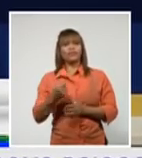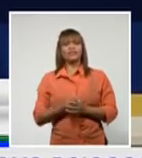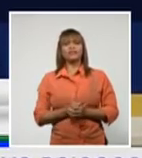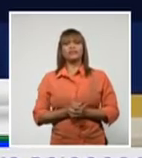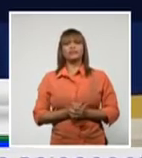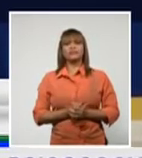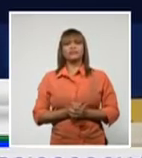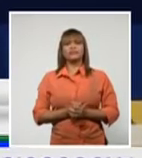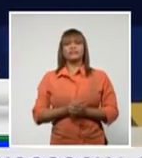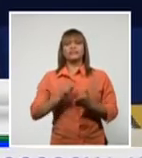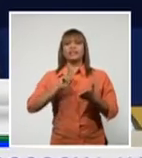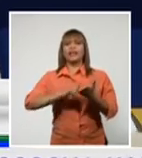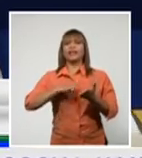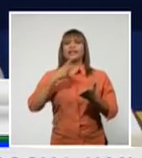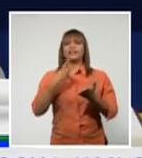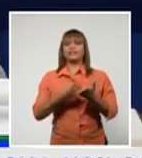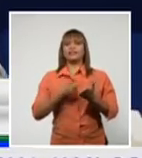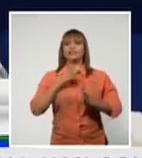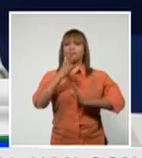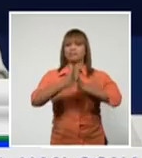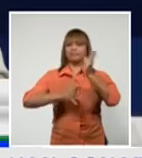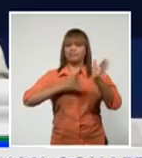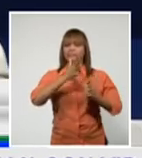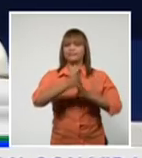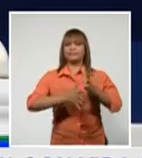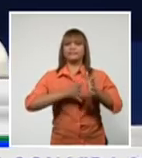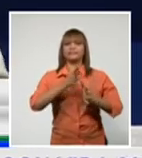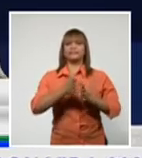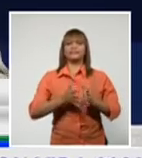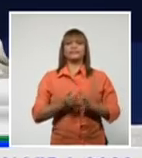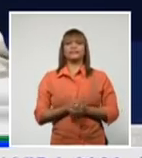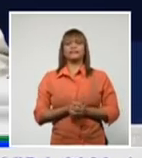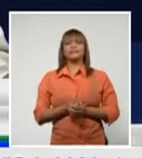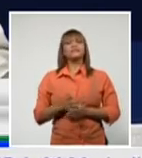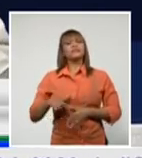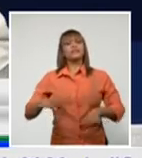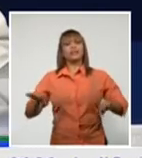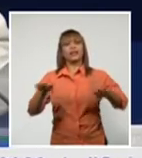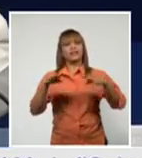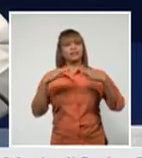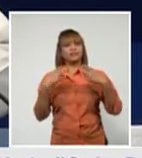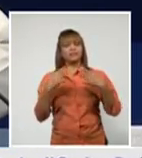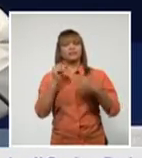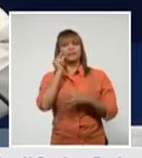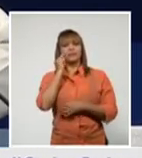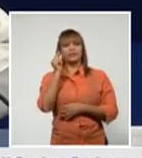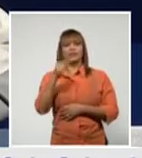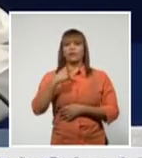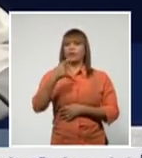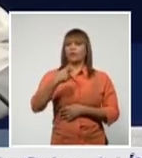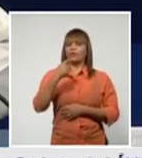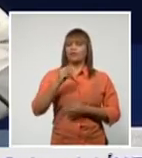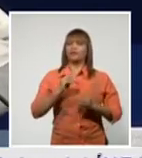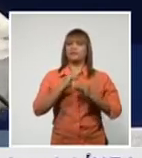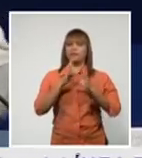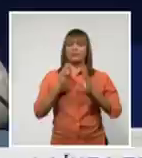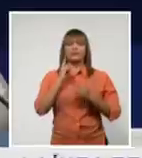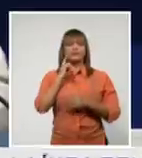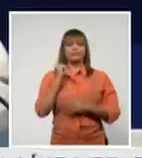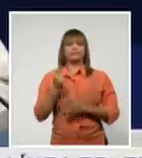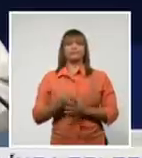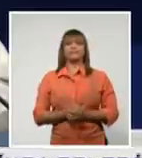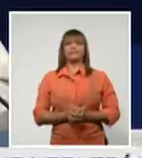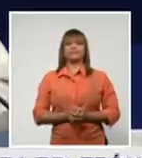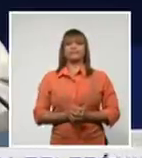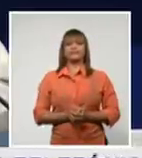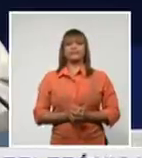la intérprete de lenguas de señas y a todas las personas que escuchan la conferencia todas las mañanas. Bueno, el día de